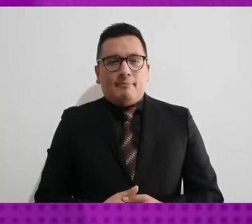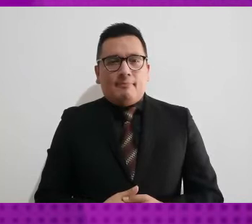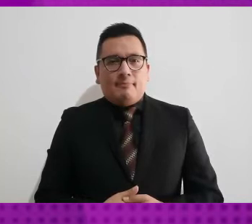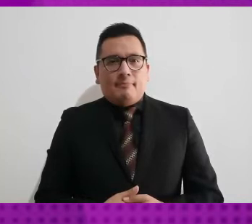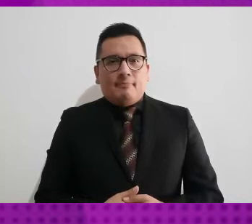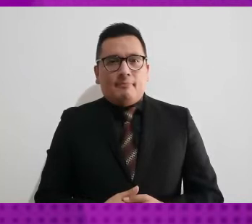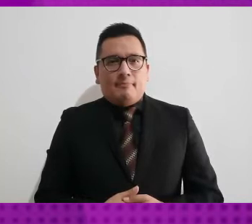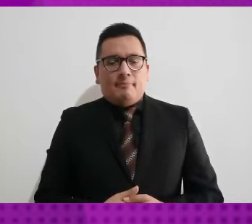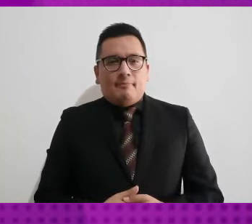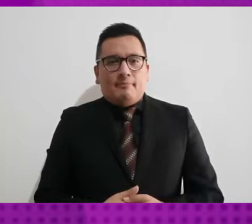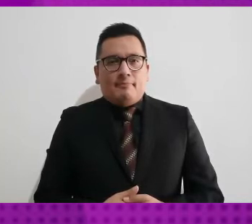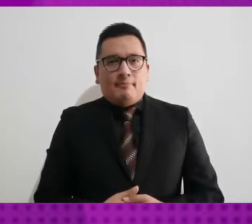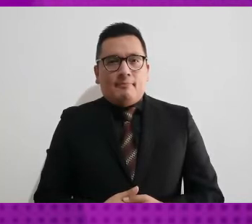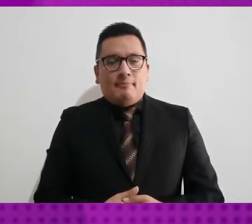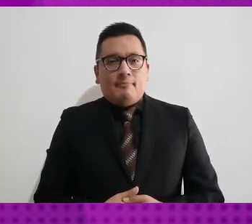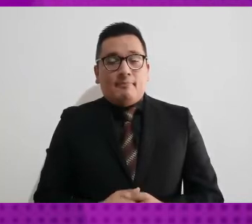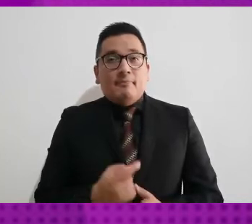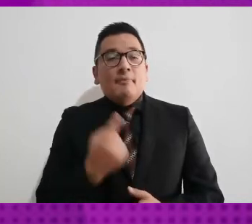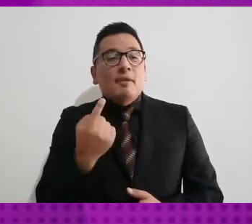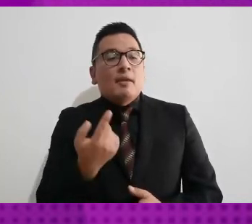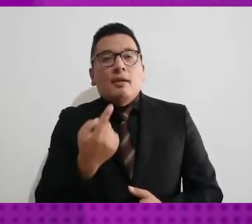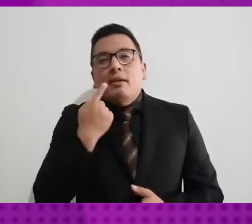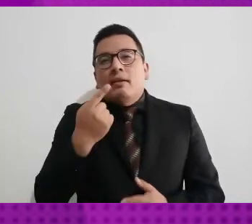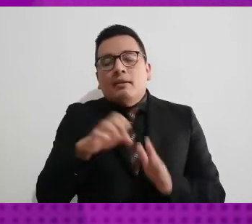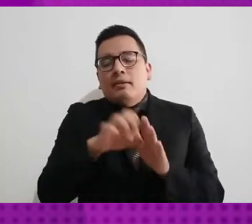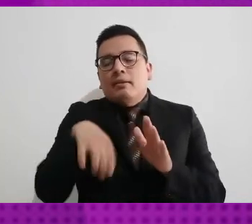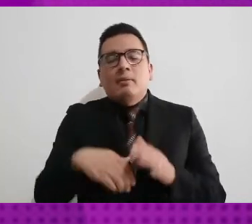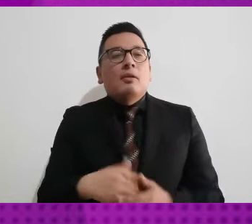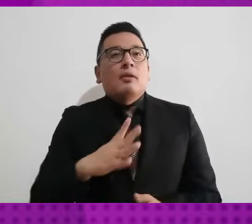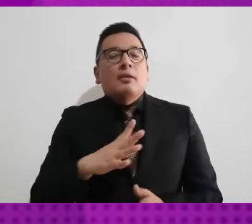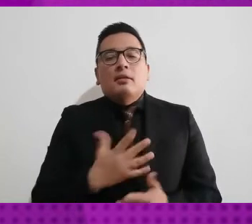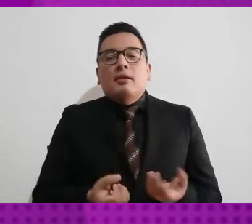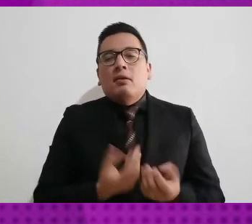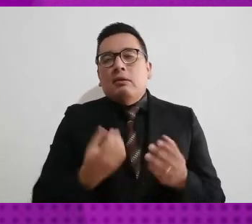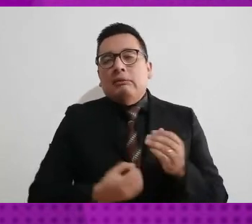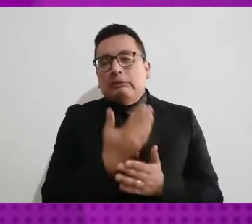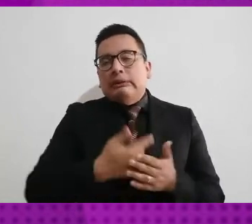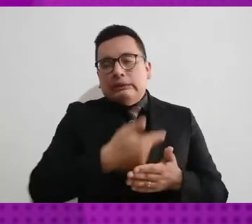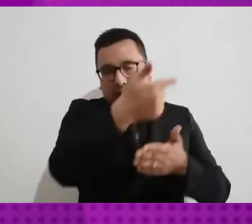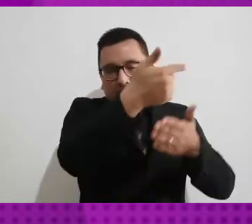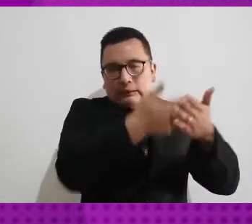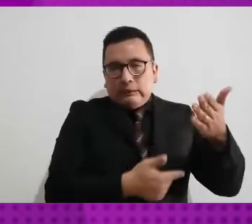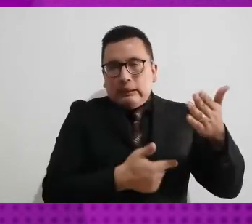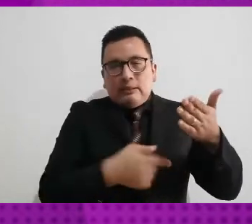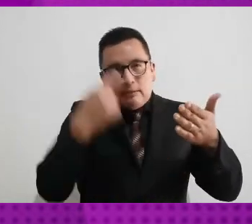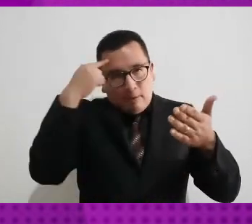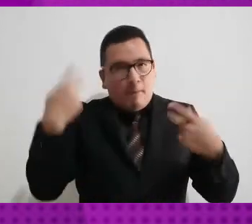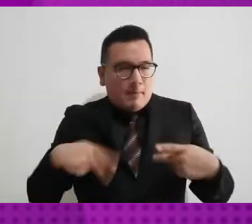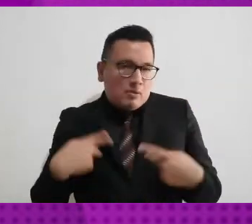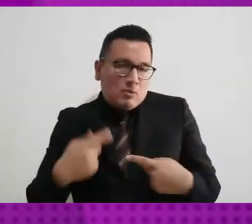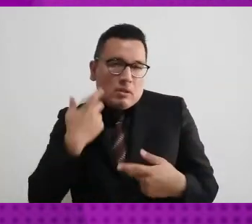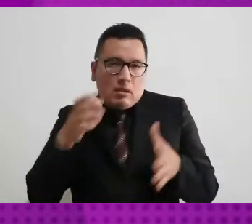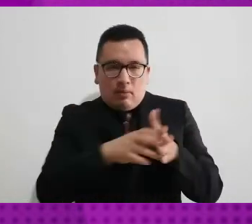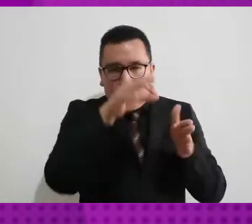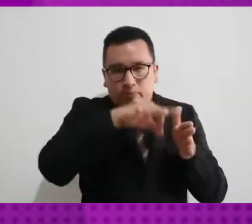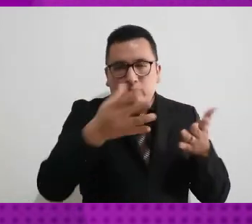paso me parece relevante fue haber profesionalizado e independizado la creación del Registro Federal de Electores,